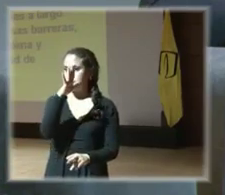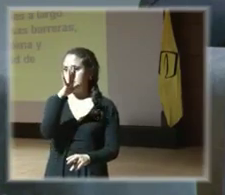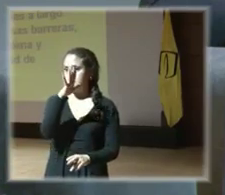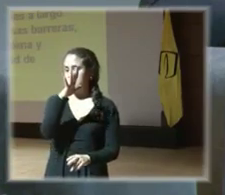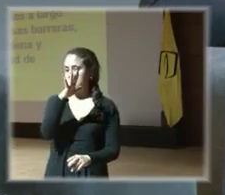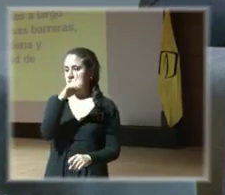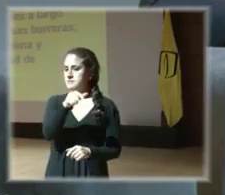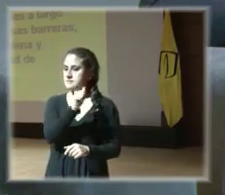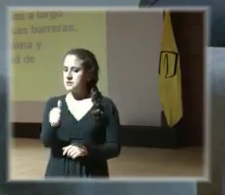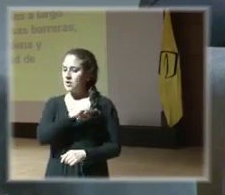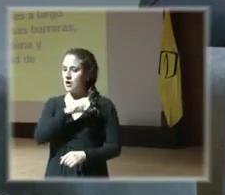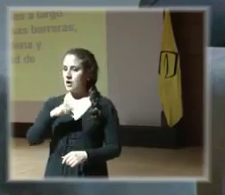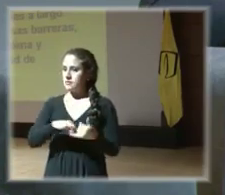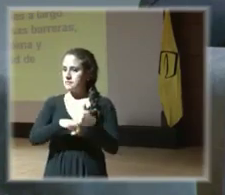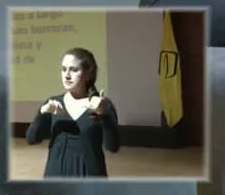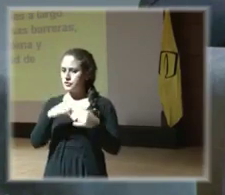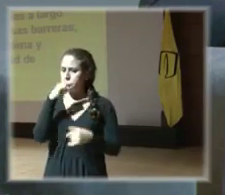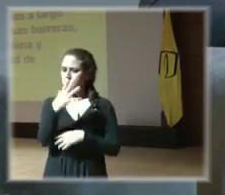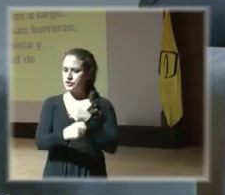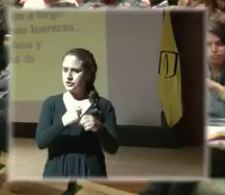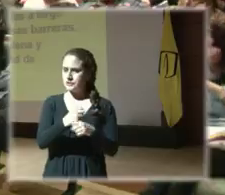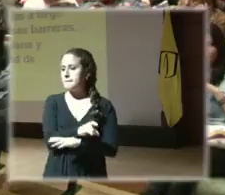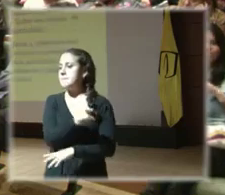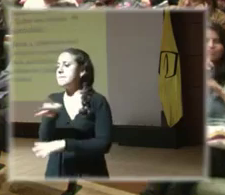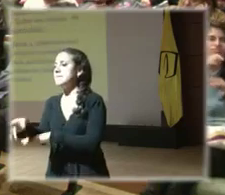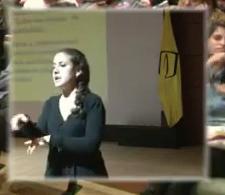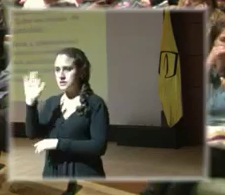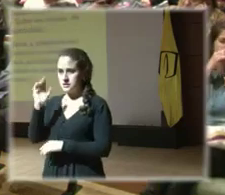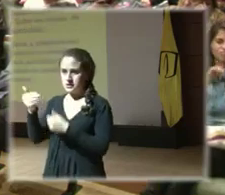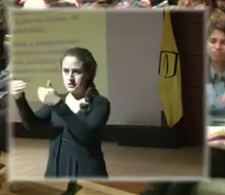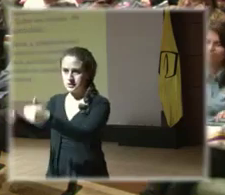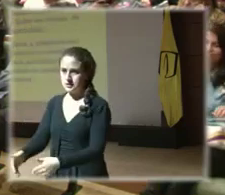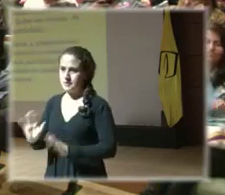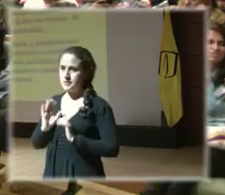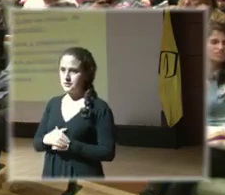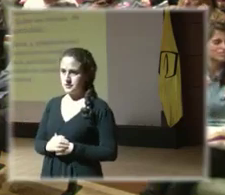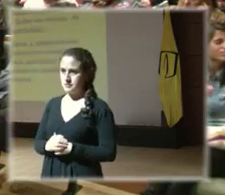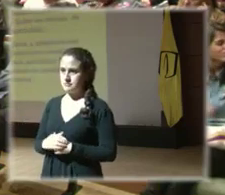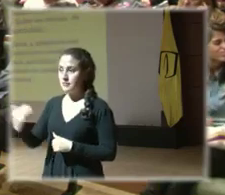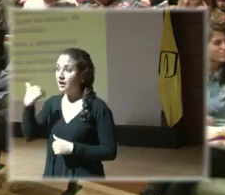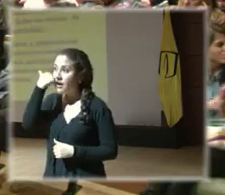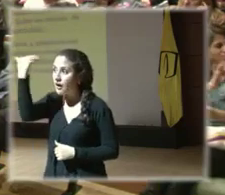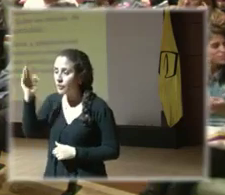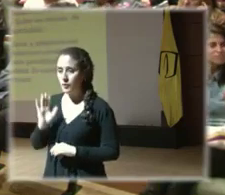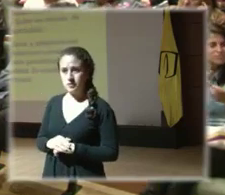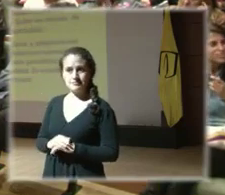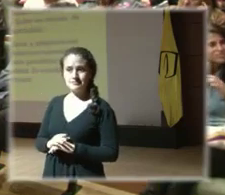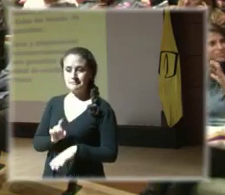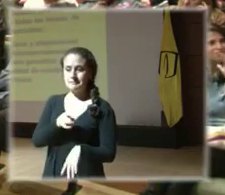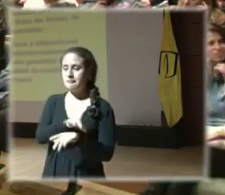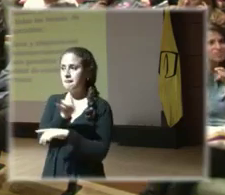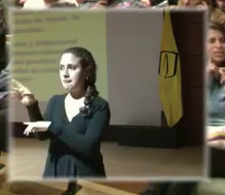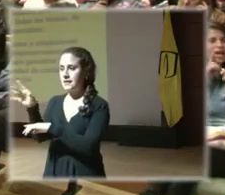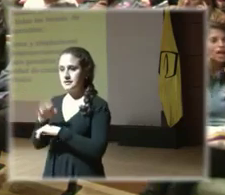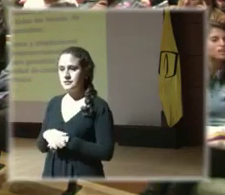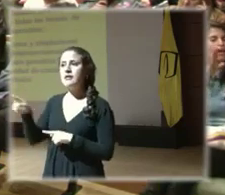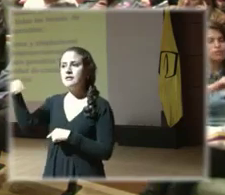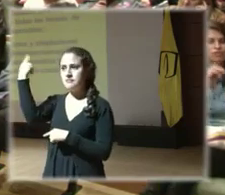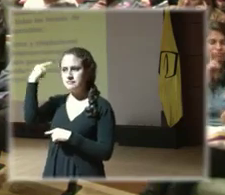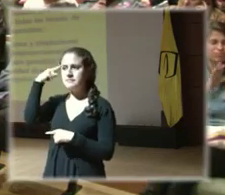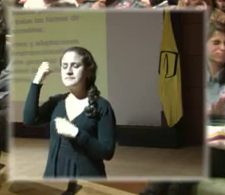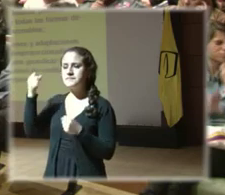la autonomía de menores tan pequeños, mucho más que la de personas con discapacidad adultas. Que además creo que uno de los estereotipos